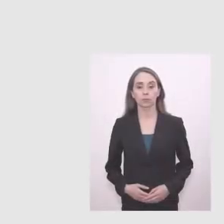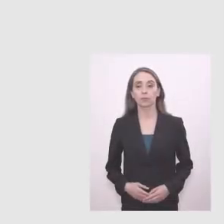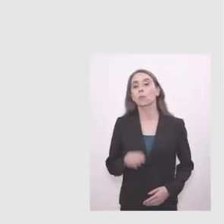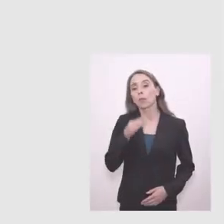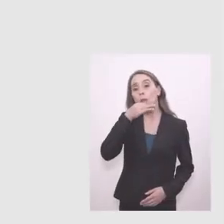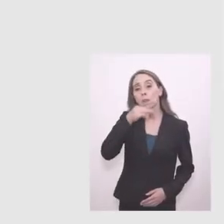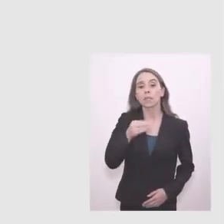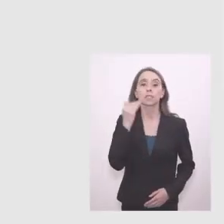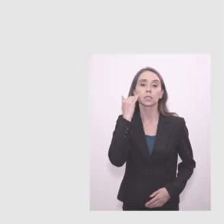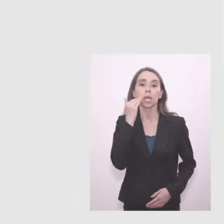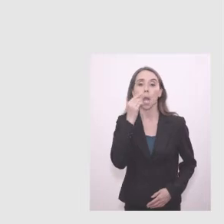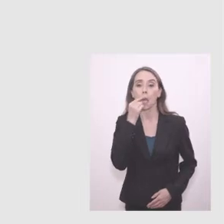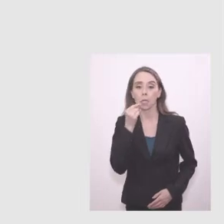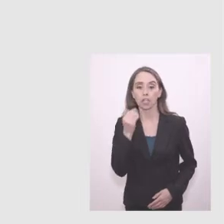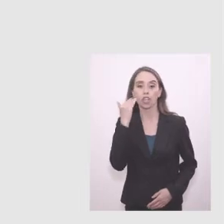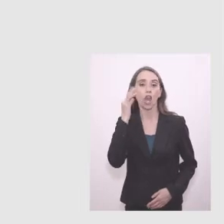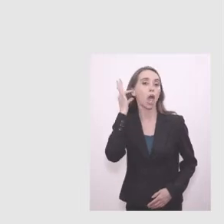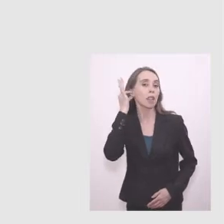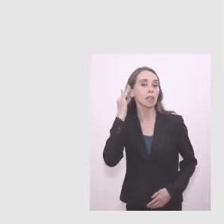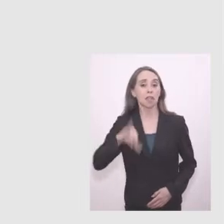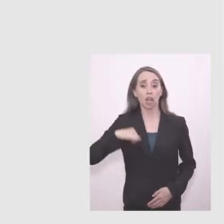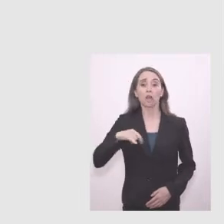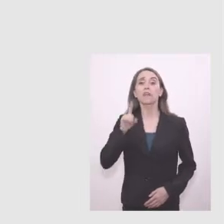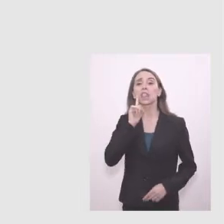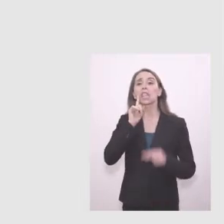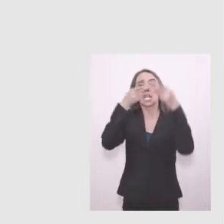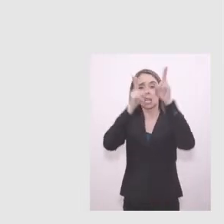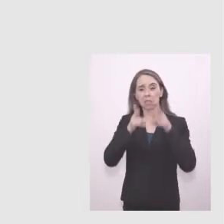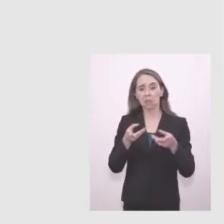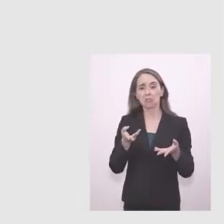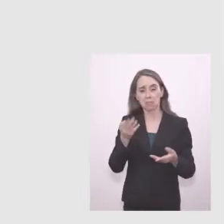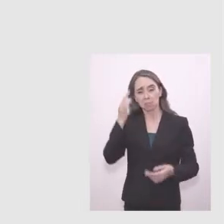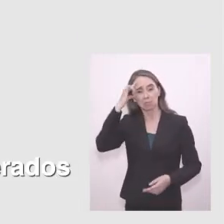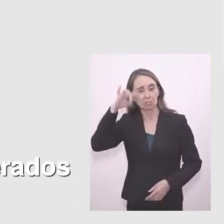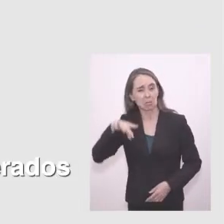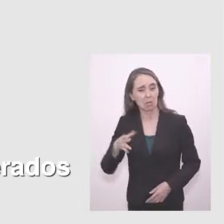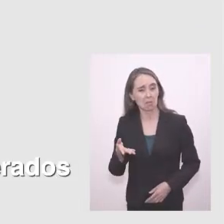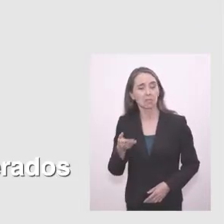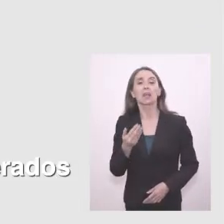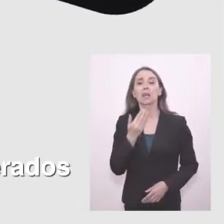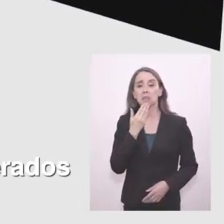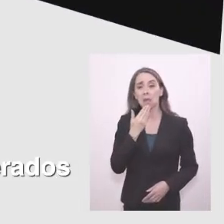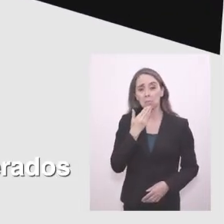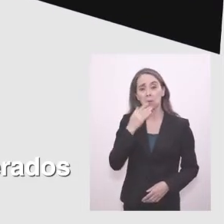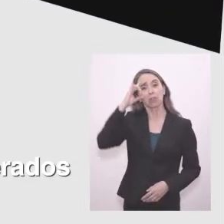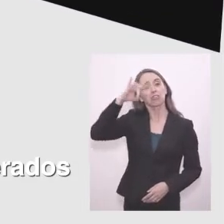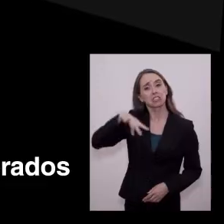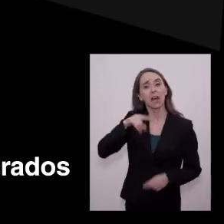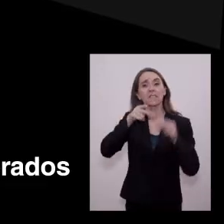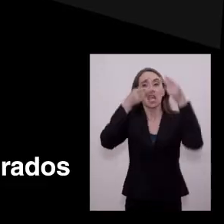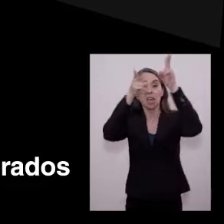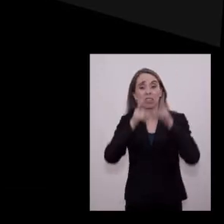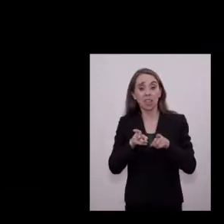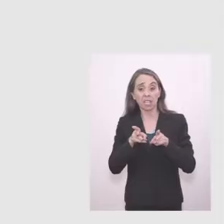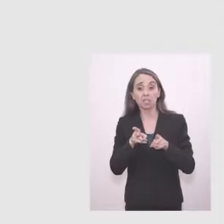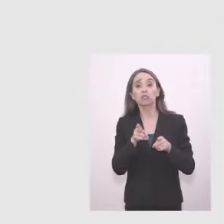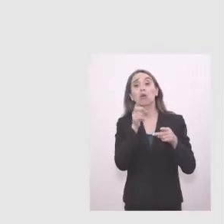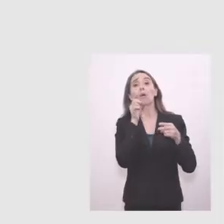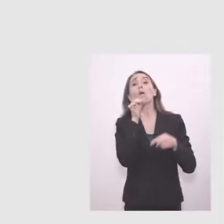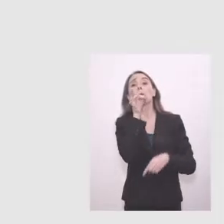Decir que los niños, niñas y adolescentes tenemos derechos no es nada nuevo. Tampoco es nuevo decir que esos derechos son vulnerados